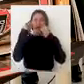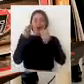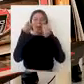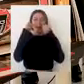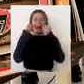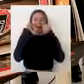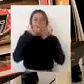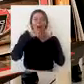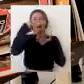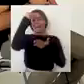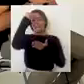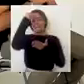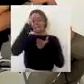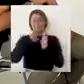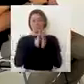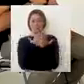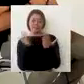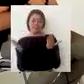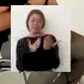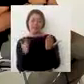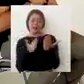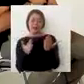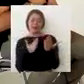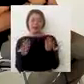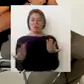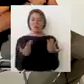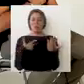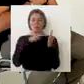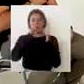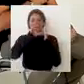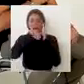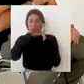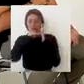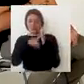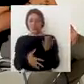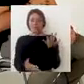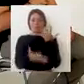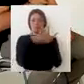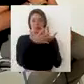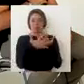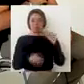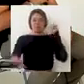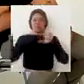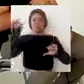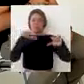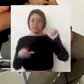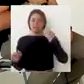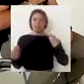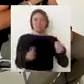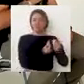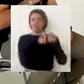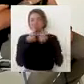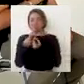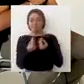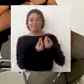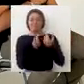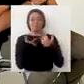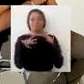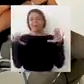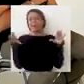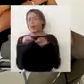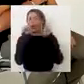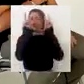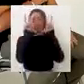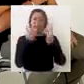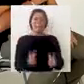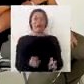a aprender más de la literatura, de la geografía, de matemáticas, de física, de todo lo que podríamos aprender,